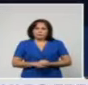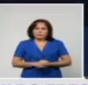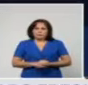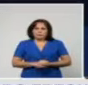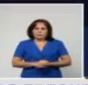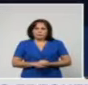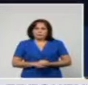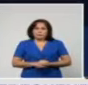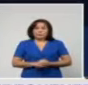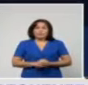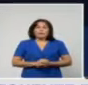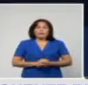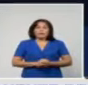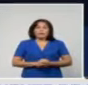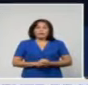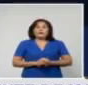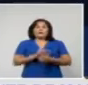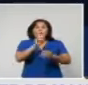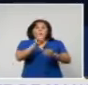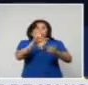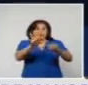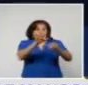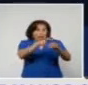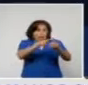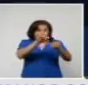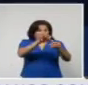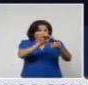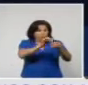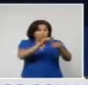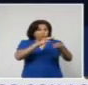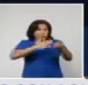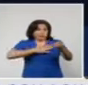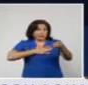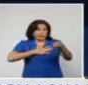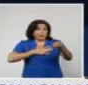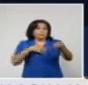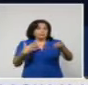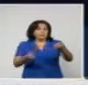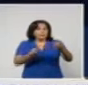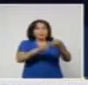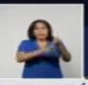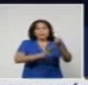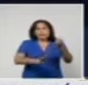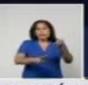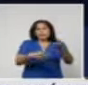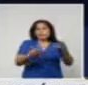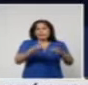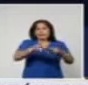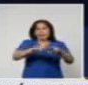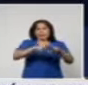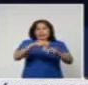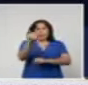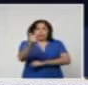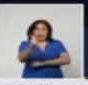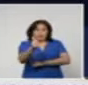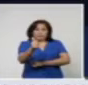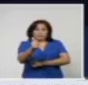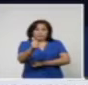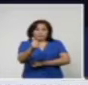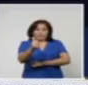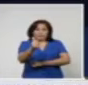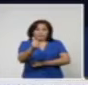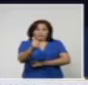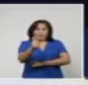Los 25 casos diagnosticados pertenecen a las provincias de La Habana 10, en